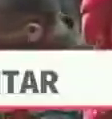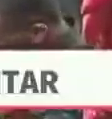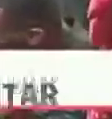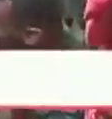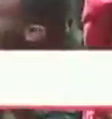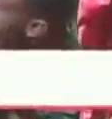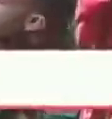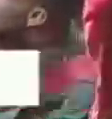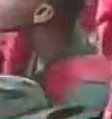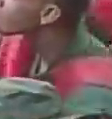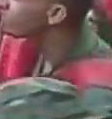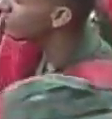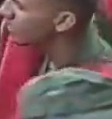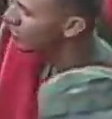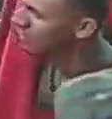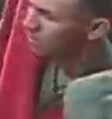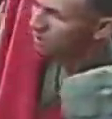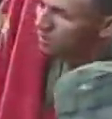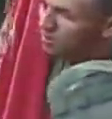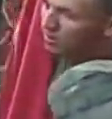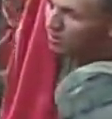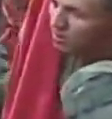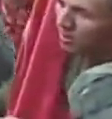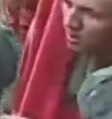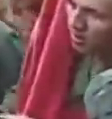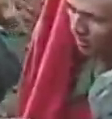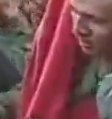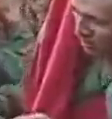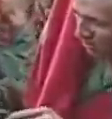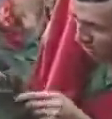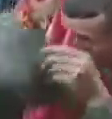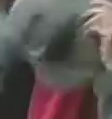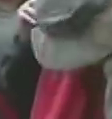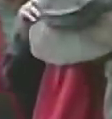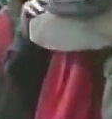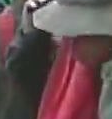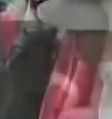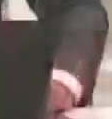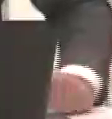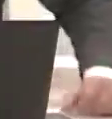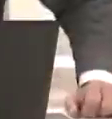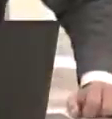Aragua en esta marcha por la lealtad militar, despedimos esta transmisión.